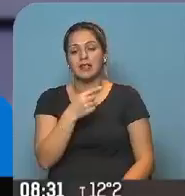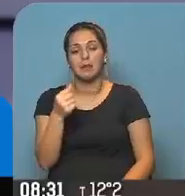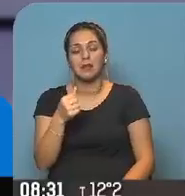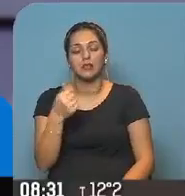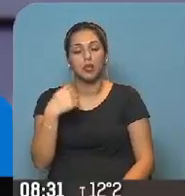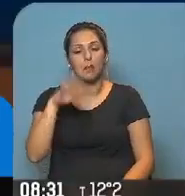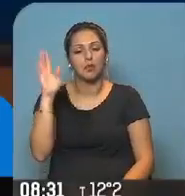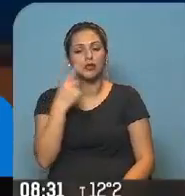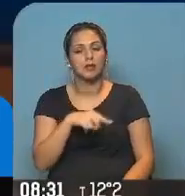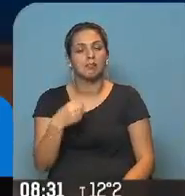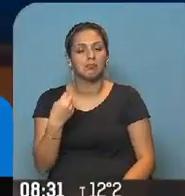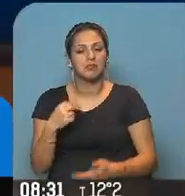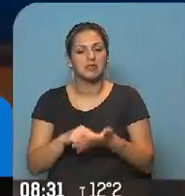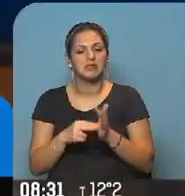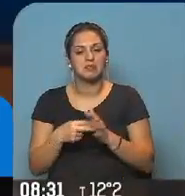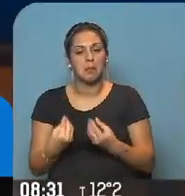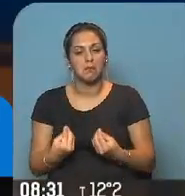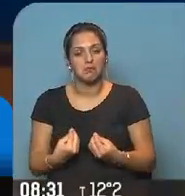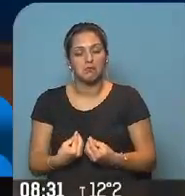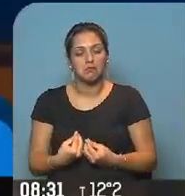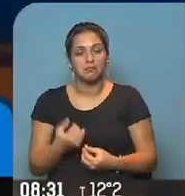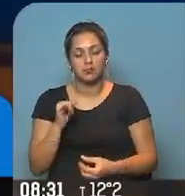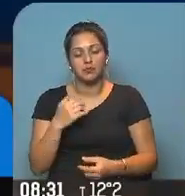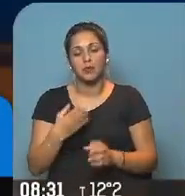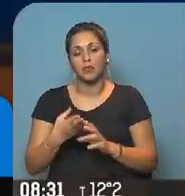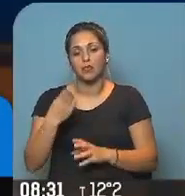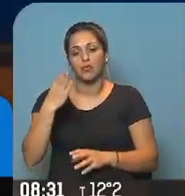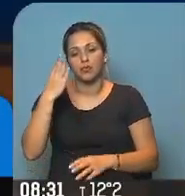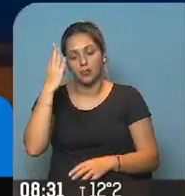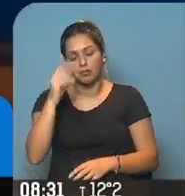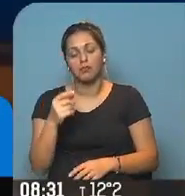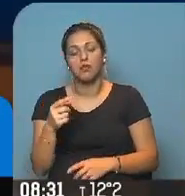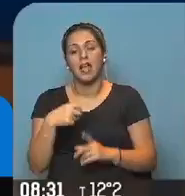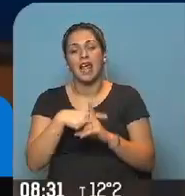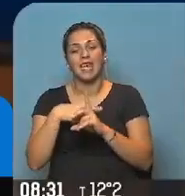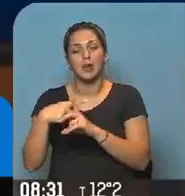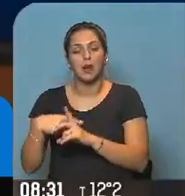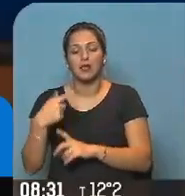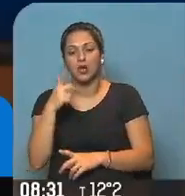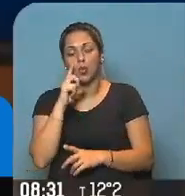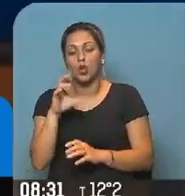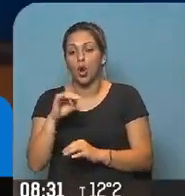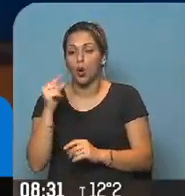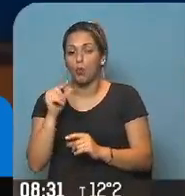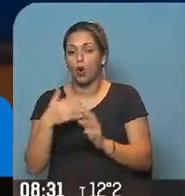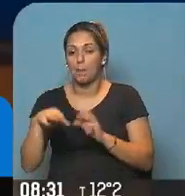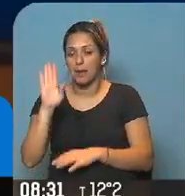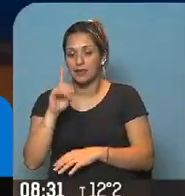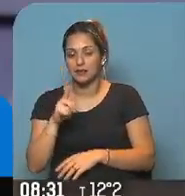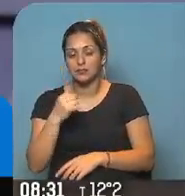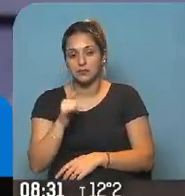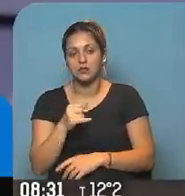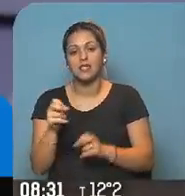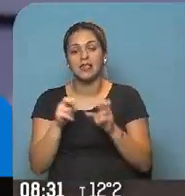dato? Probable mantenimiento de la inflación en los niveles que vimos en julio o quizá un poquito más alto. Perfecto. Bueno,